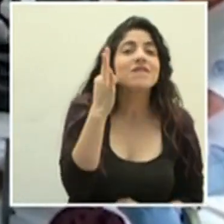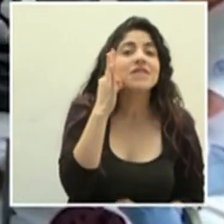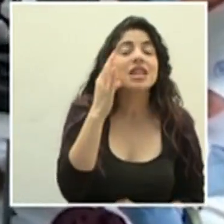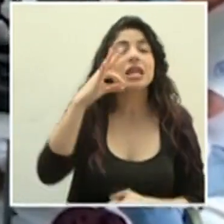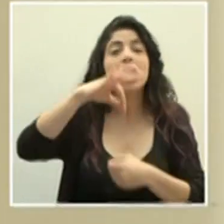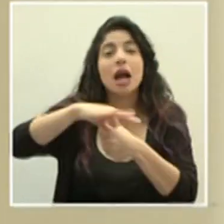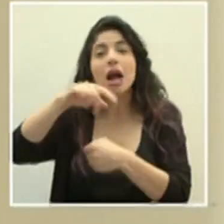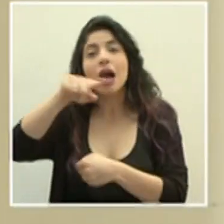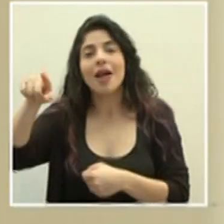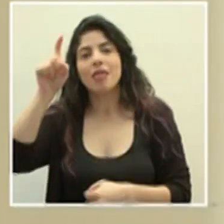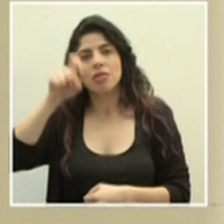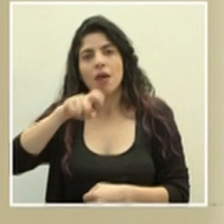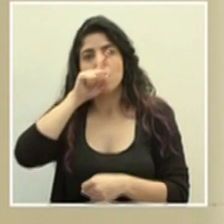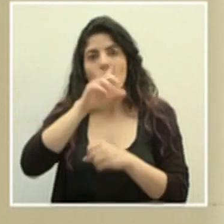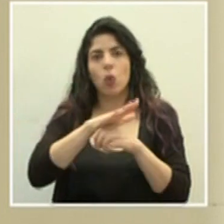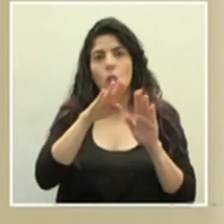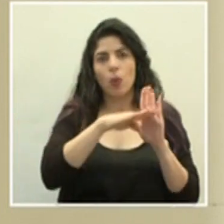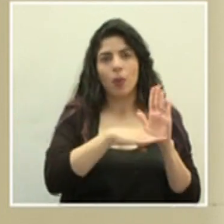la zona norte.